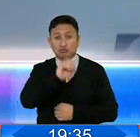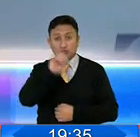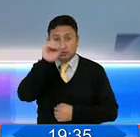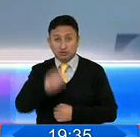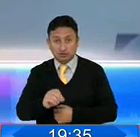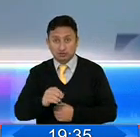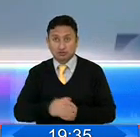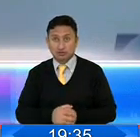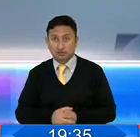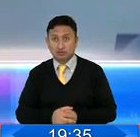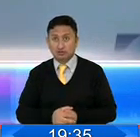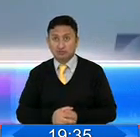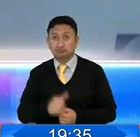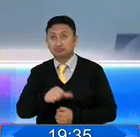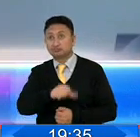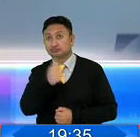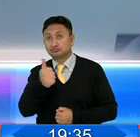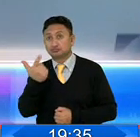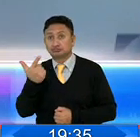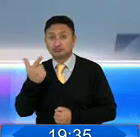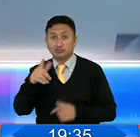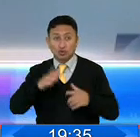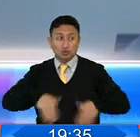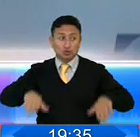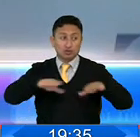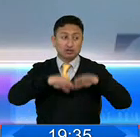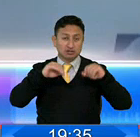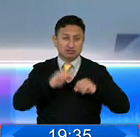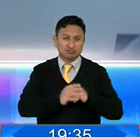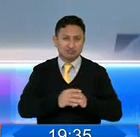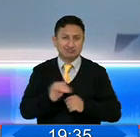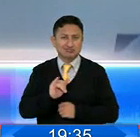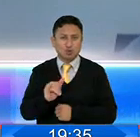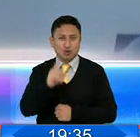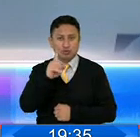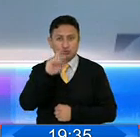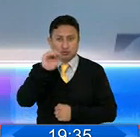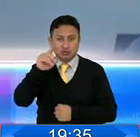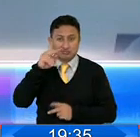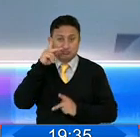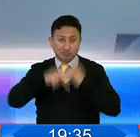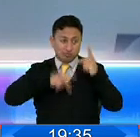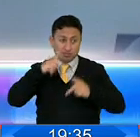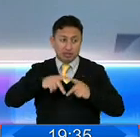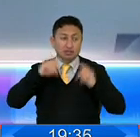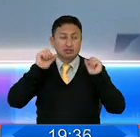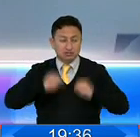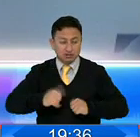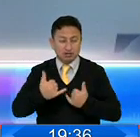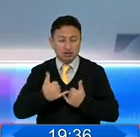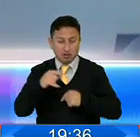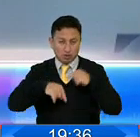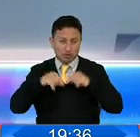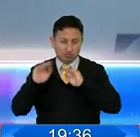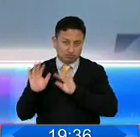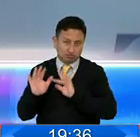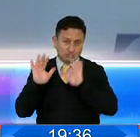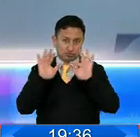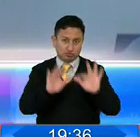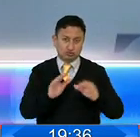1%, el resto de destinos también bordean lo mismo. Y en playas, si bien es cierto, a pesar que en algunas playas se